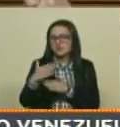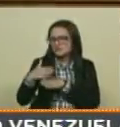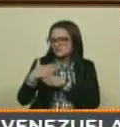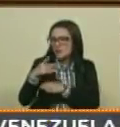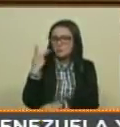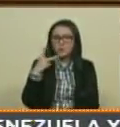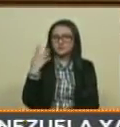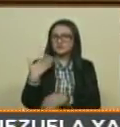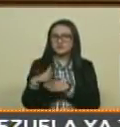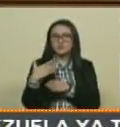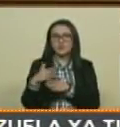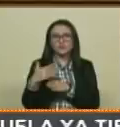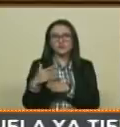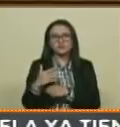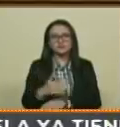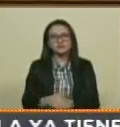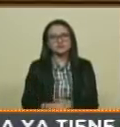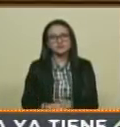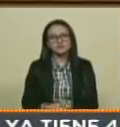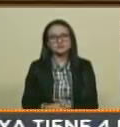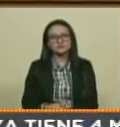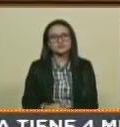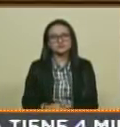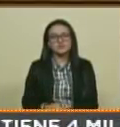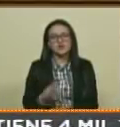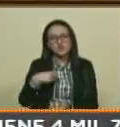de enfrentar eso de manera soberana?